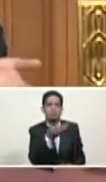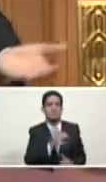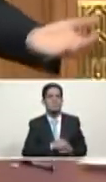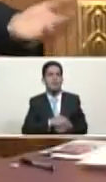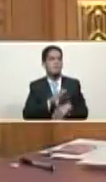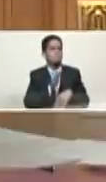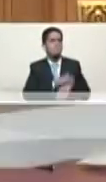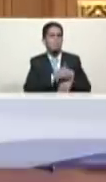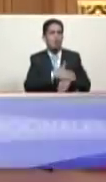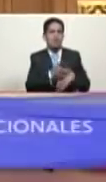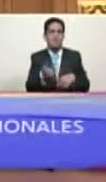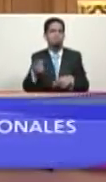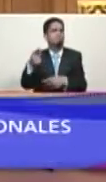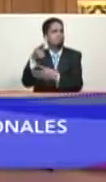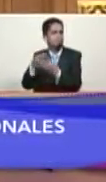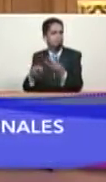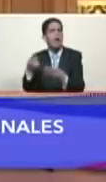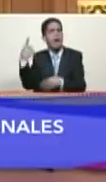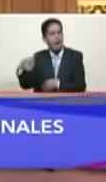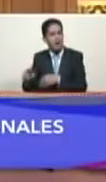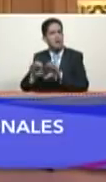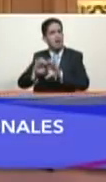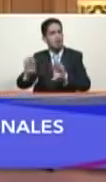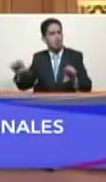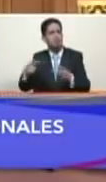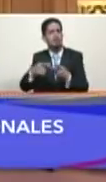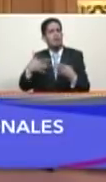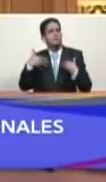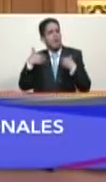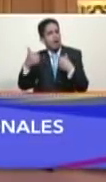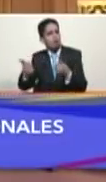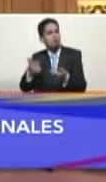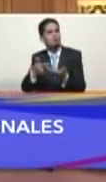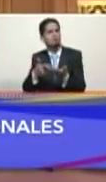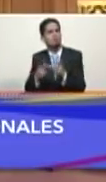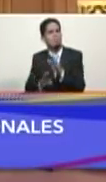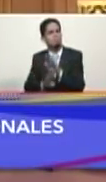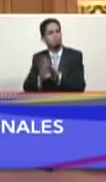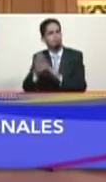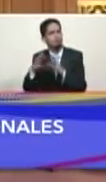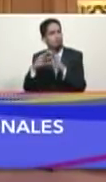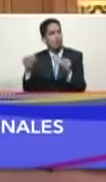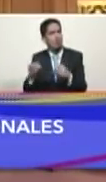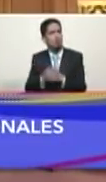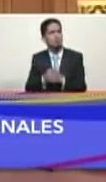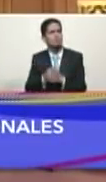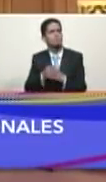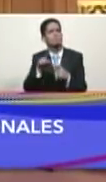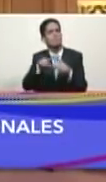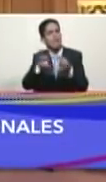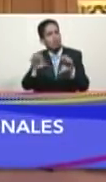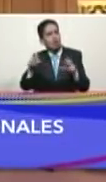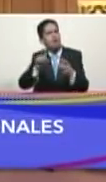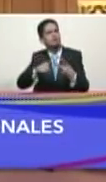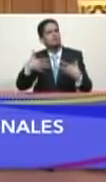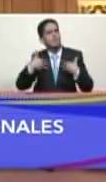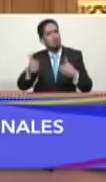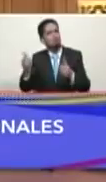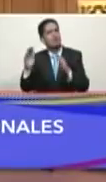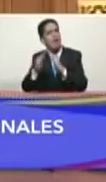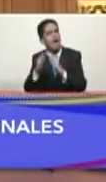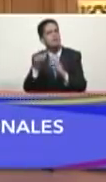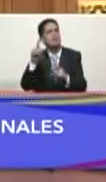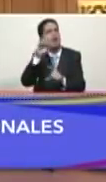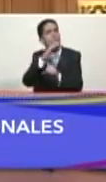Porque lo demás lo tenemos, educación, salud, mejorando todo siempre. Educación, salud, vivienda,